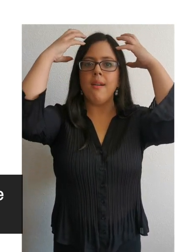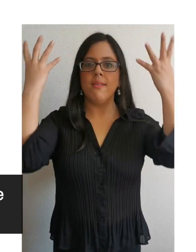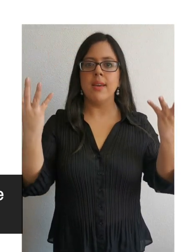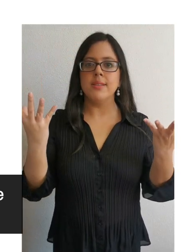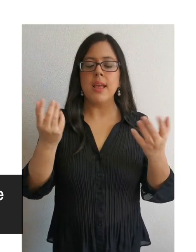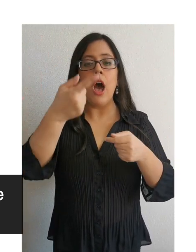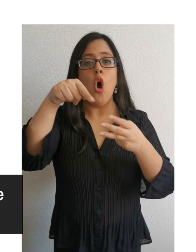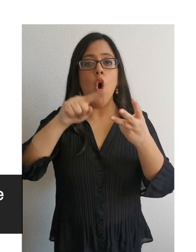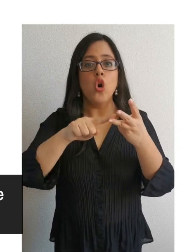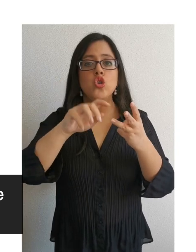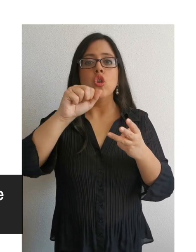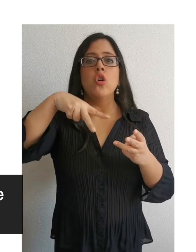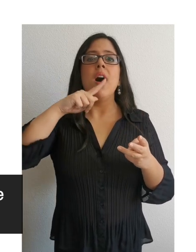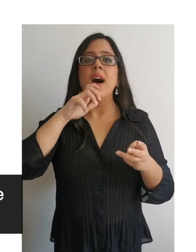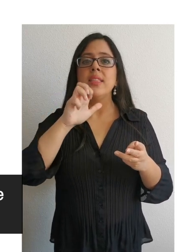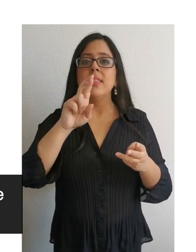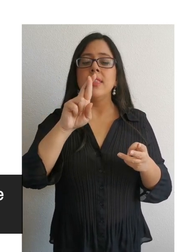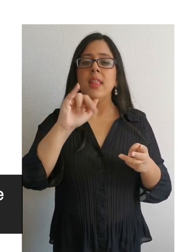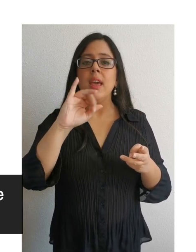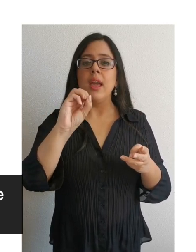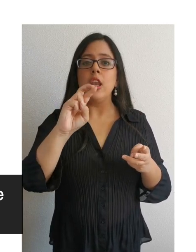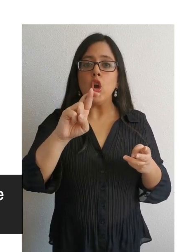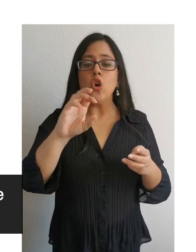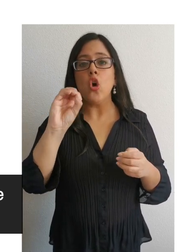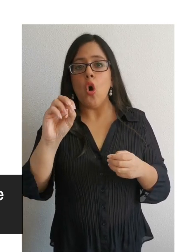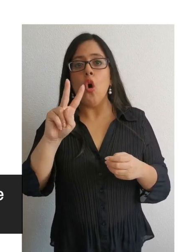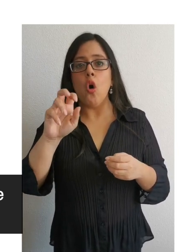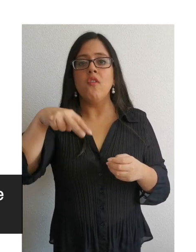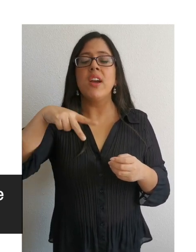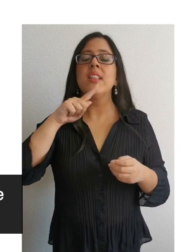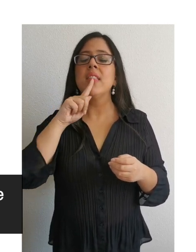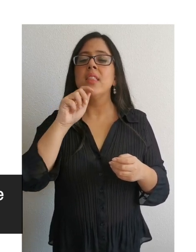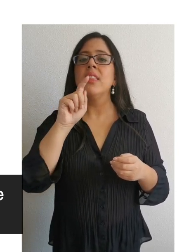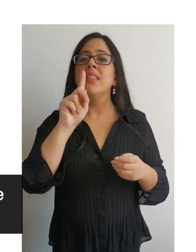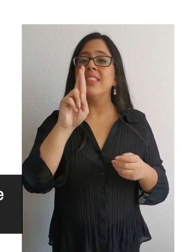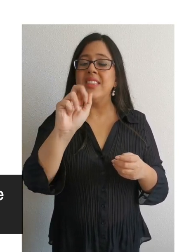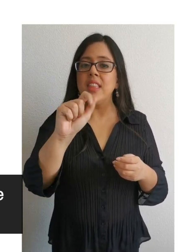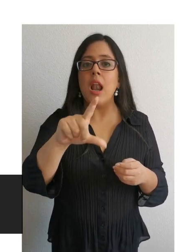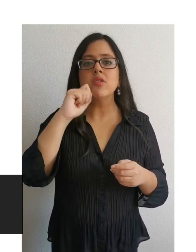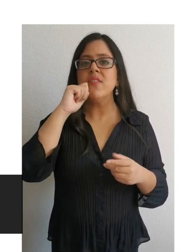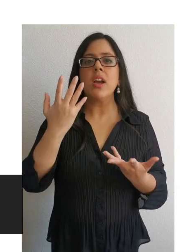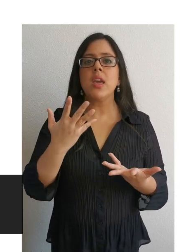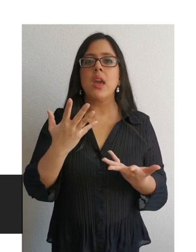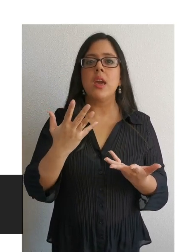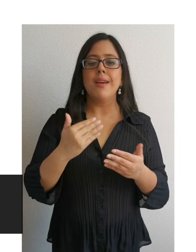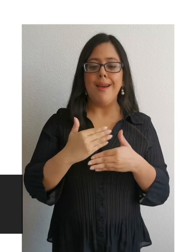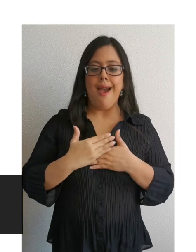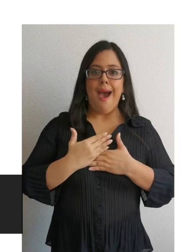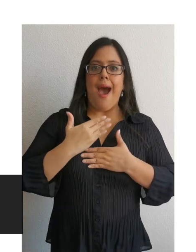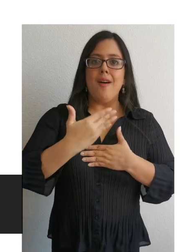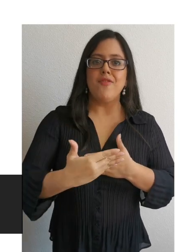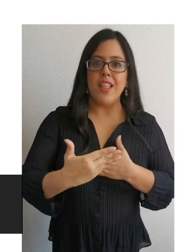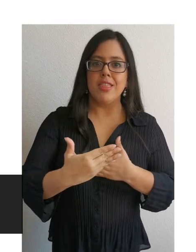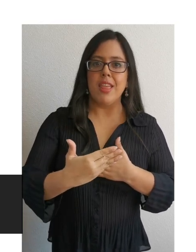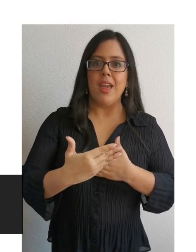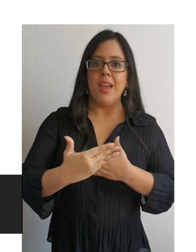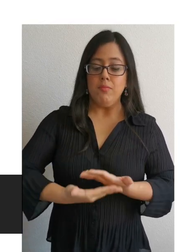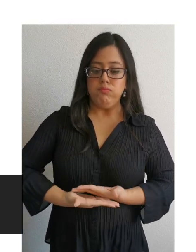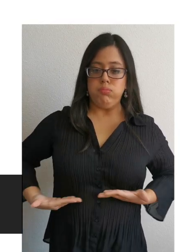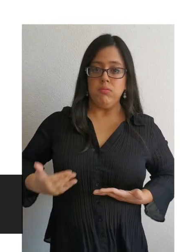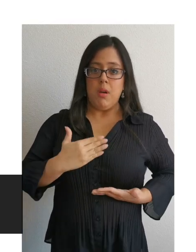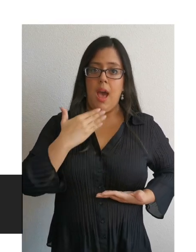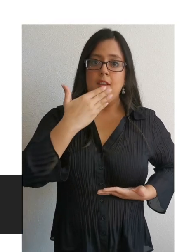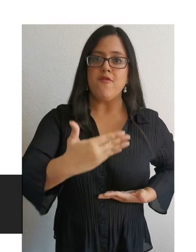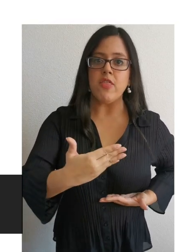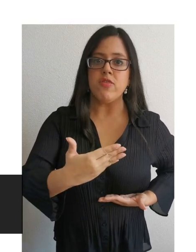son anterior o ventral, que es lo que está hacia adelante de la línea mediana, está mirando al frente.